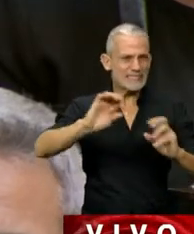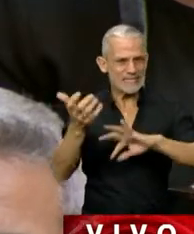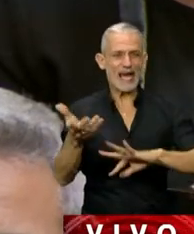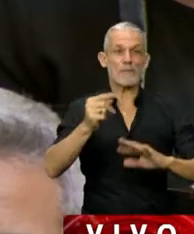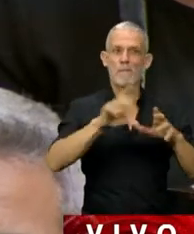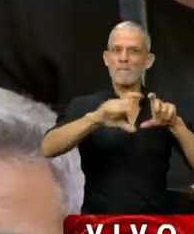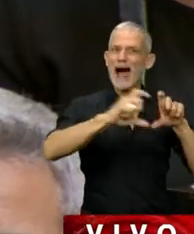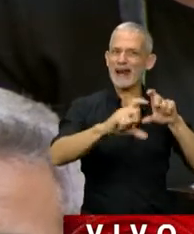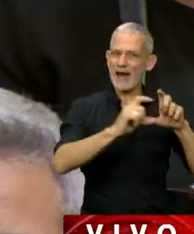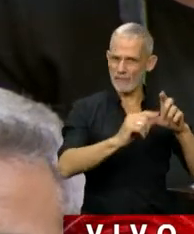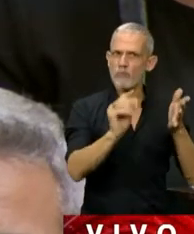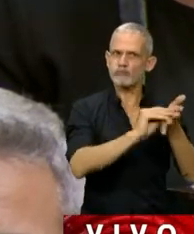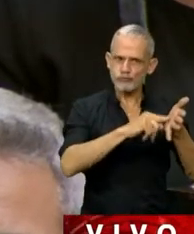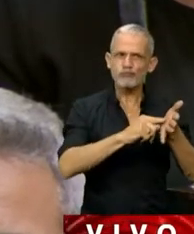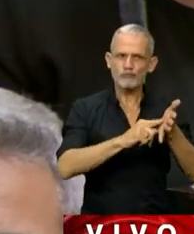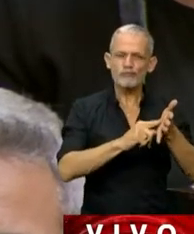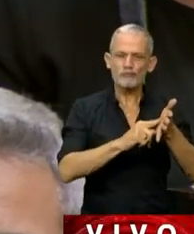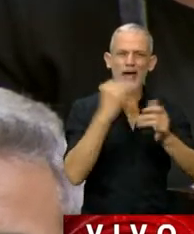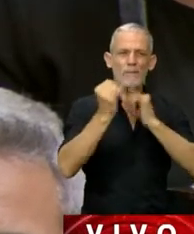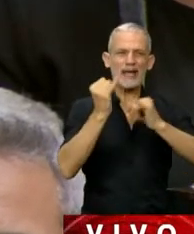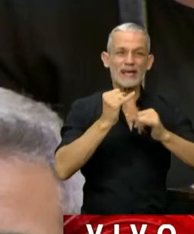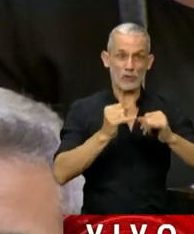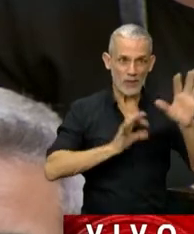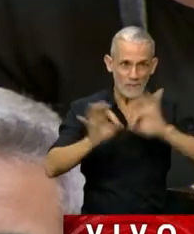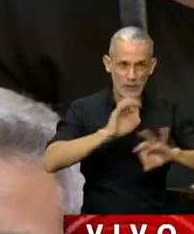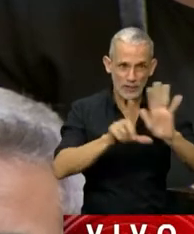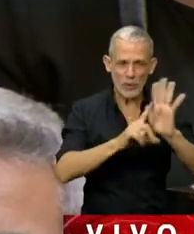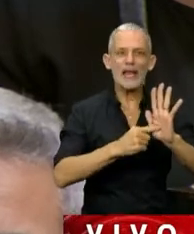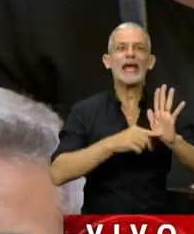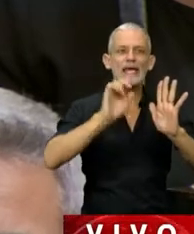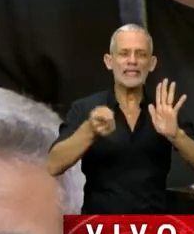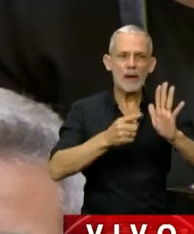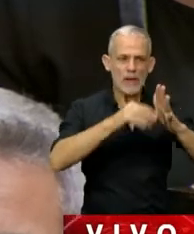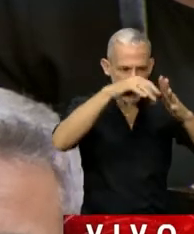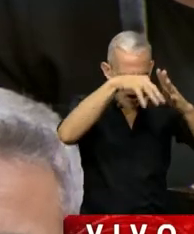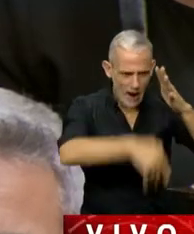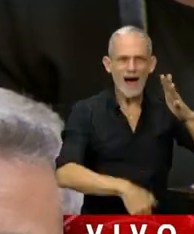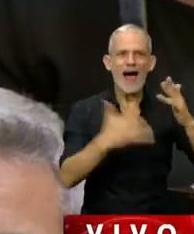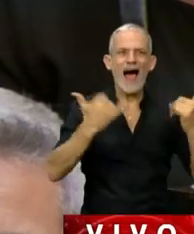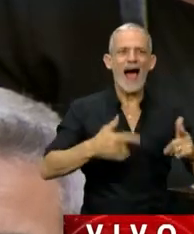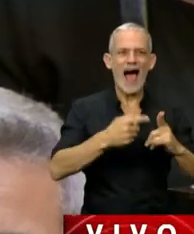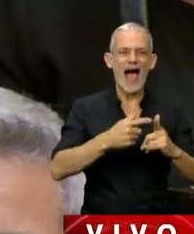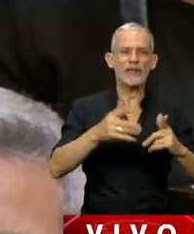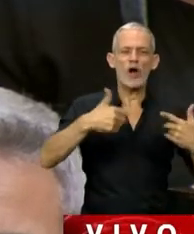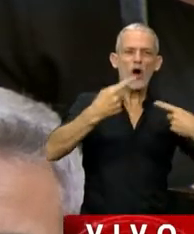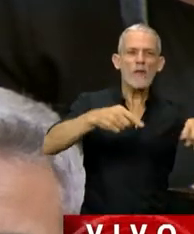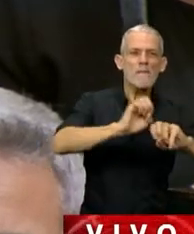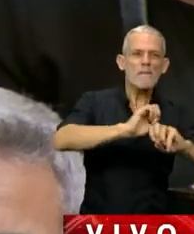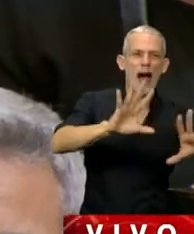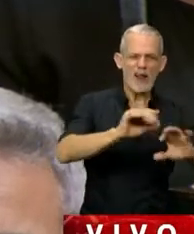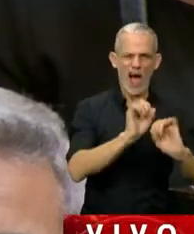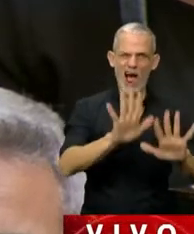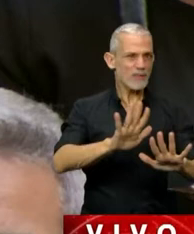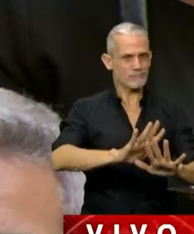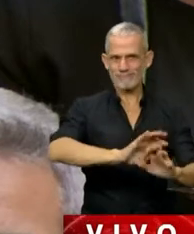primer párrafo de los fundamentos de este proyecto, sino que además está en toda su esencia y en su espíritu, y